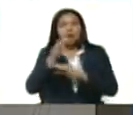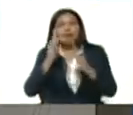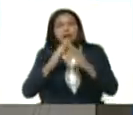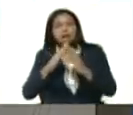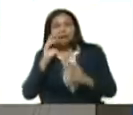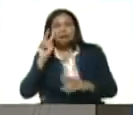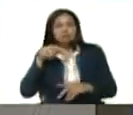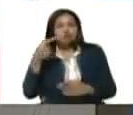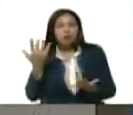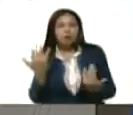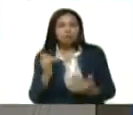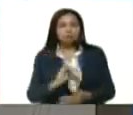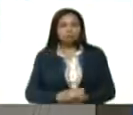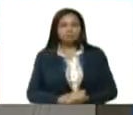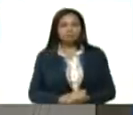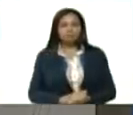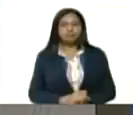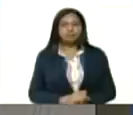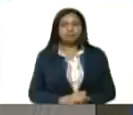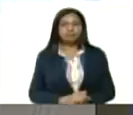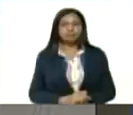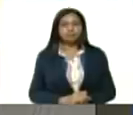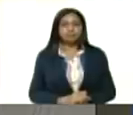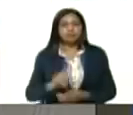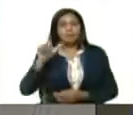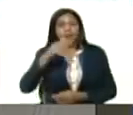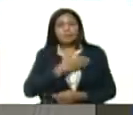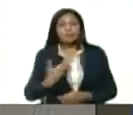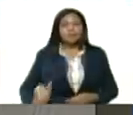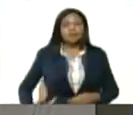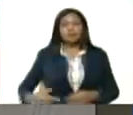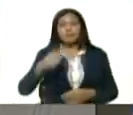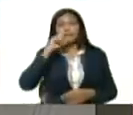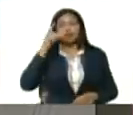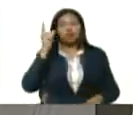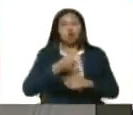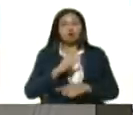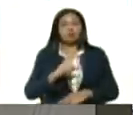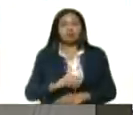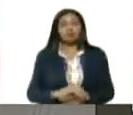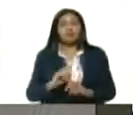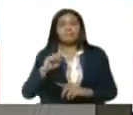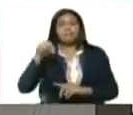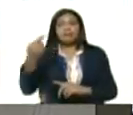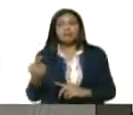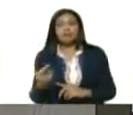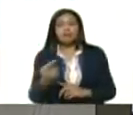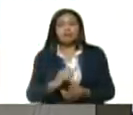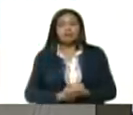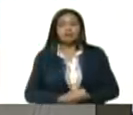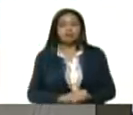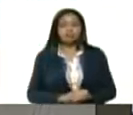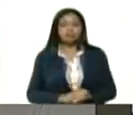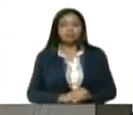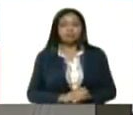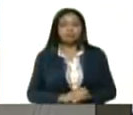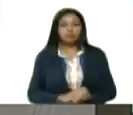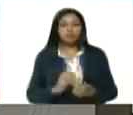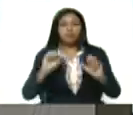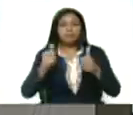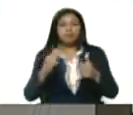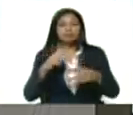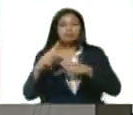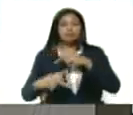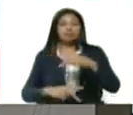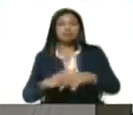COVID-19. Y además, el presidente Maduro dio la orden, y a partir de mañana se inicia ese proceso